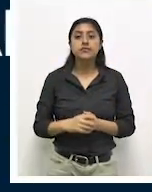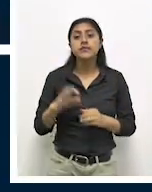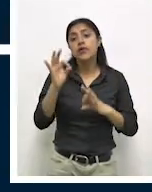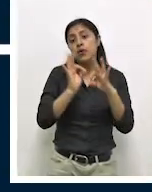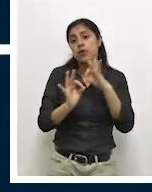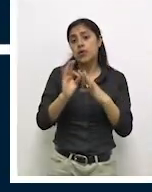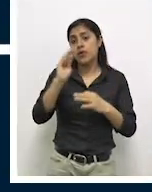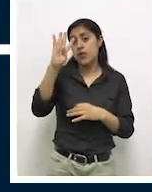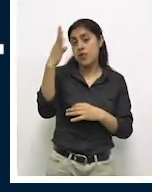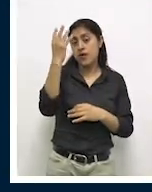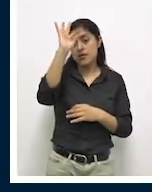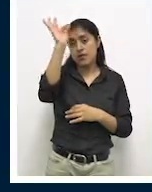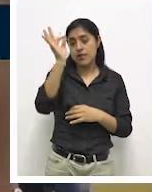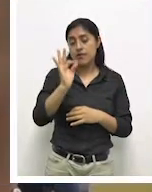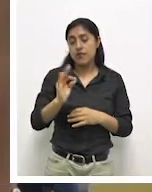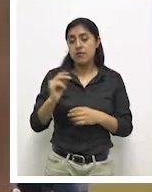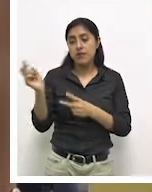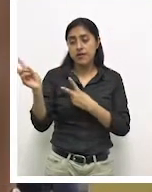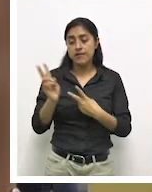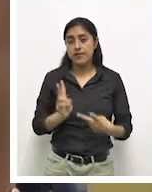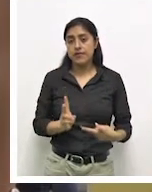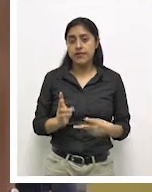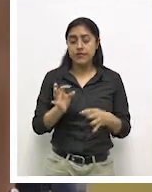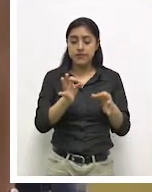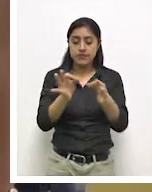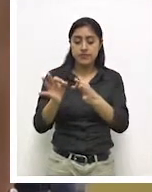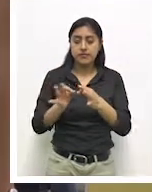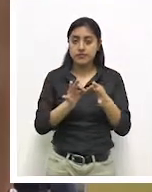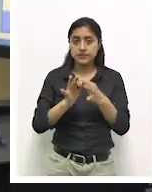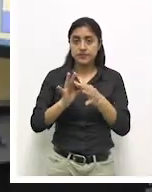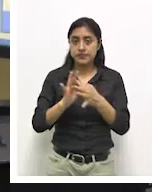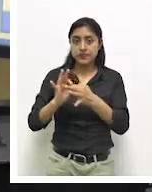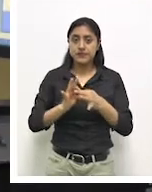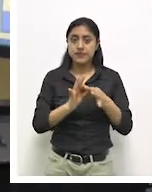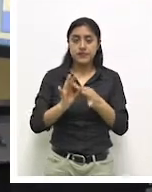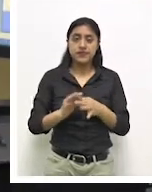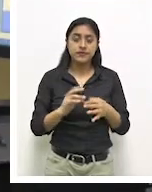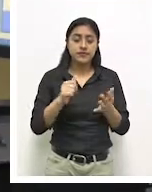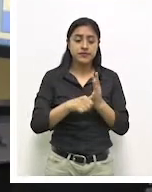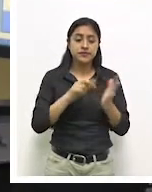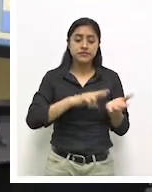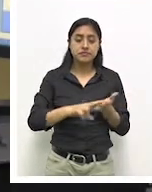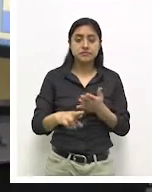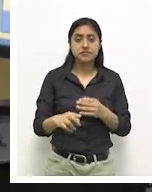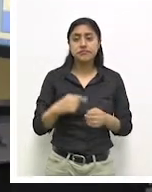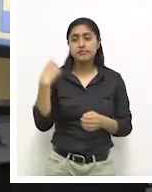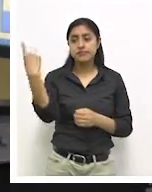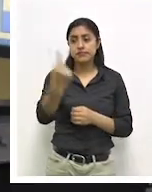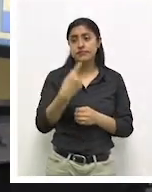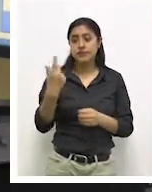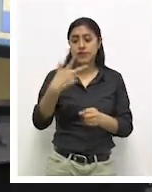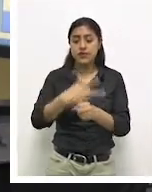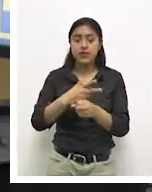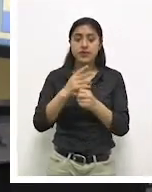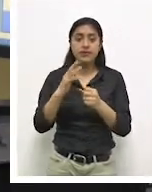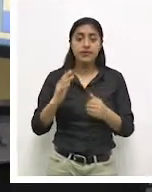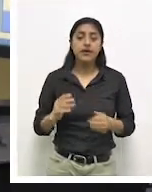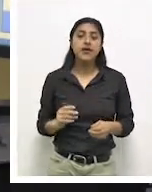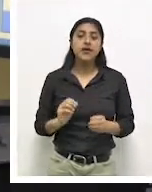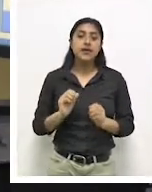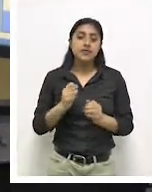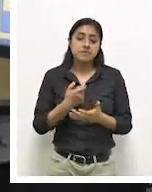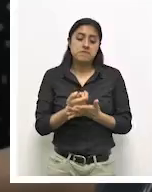tradicional. Acudiendo de forma personal a cualquier oficina de RENAP a nivel nacional, con un certificado de nacimiento vigente,